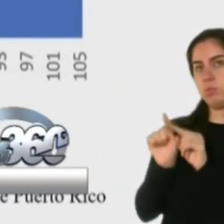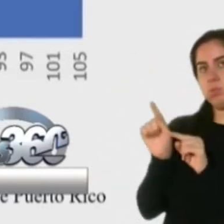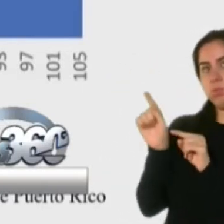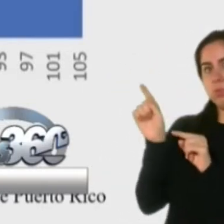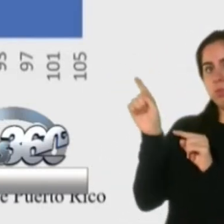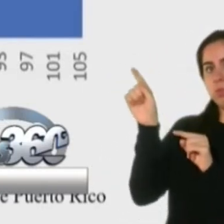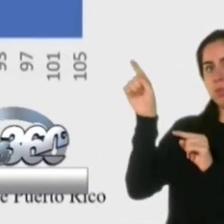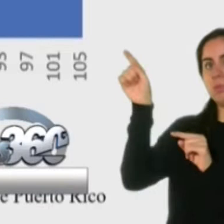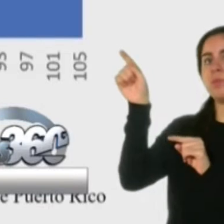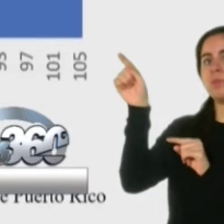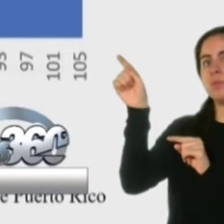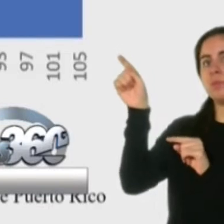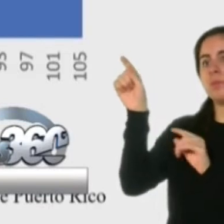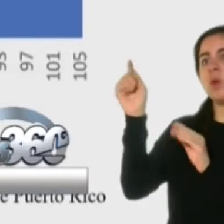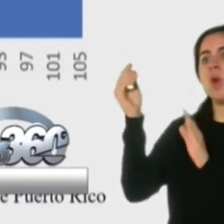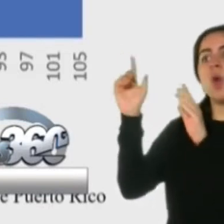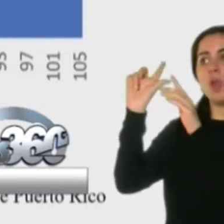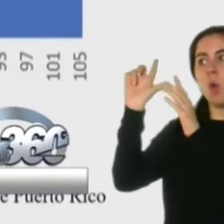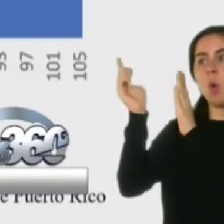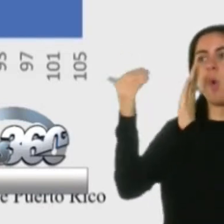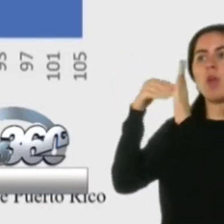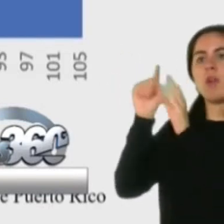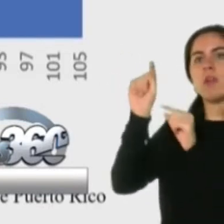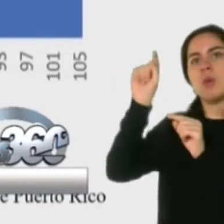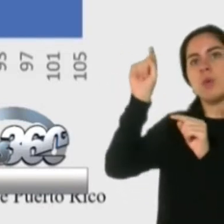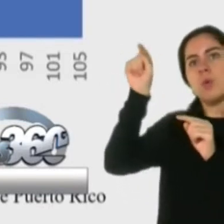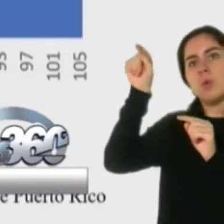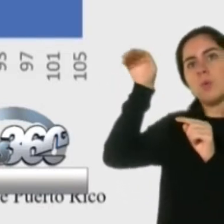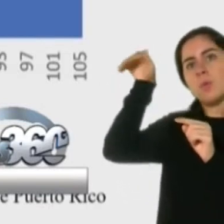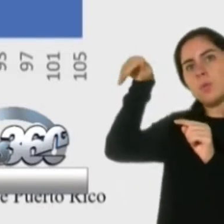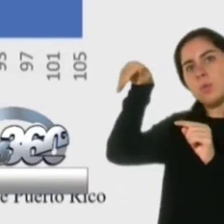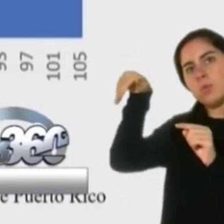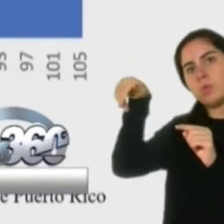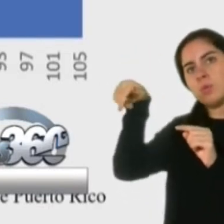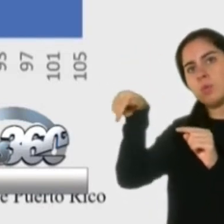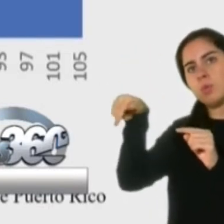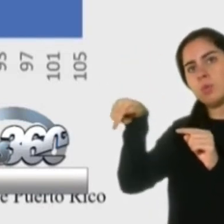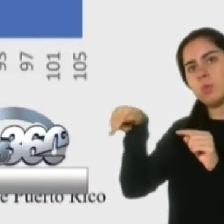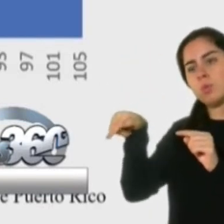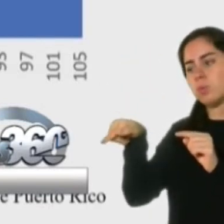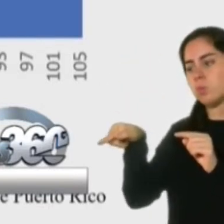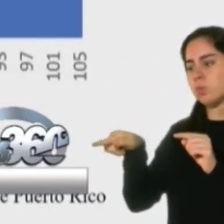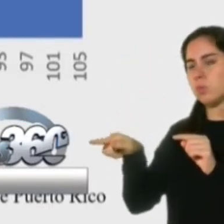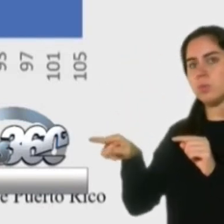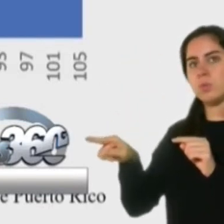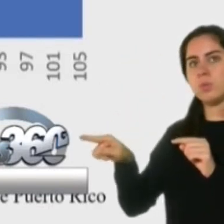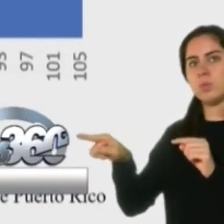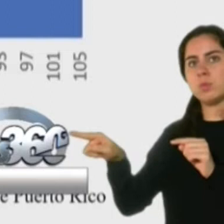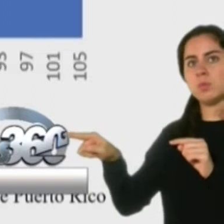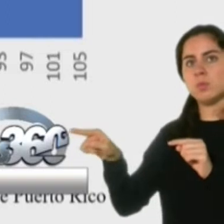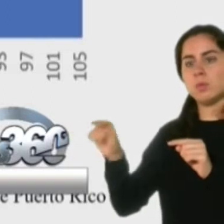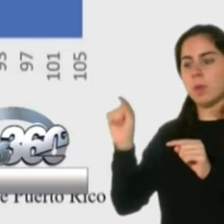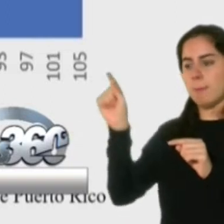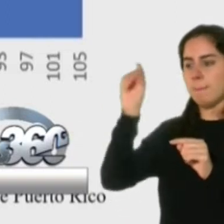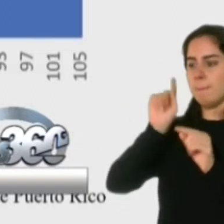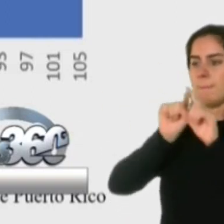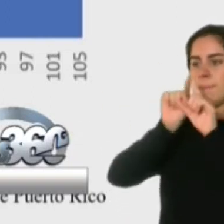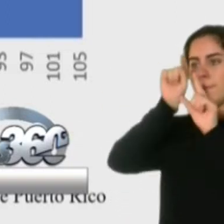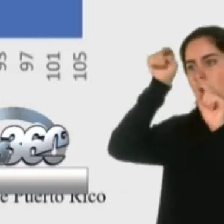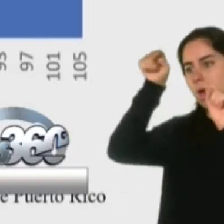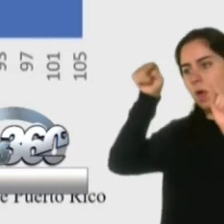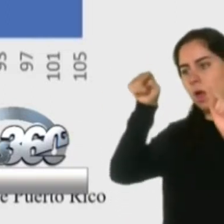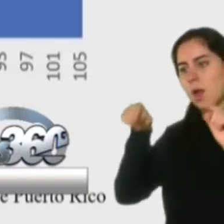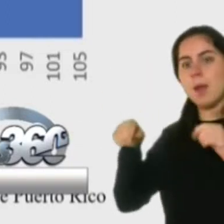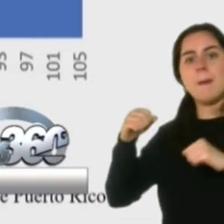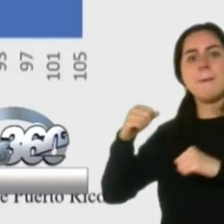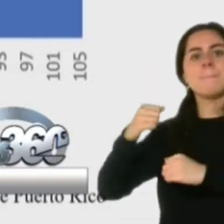de marzo, vuelven a disminuir esos casos activos. En mayo tienen su número más bajo, como pueden ver en la figura,